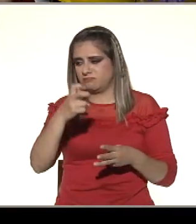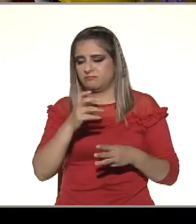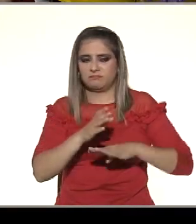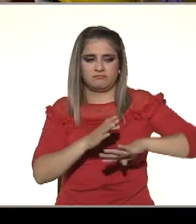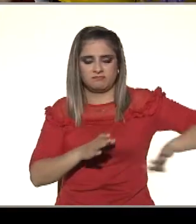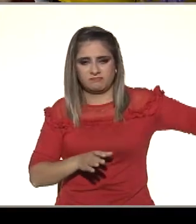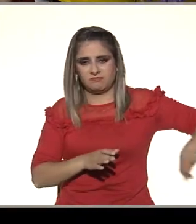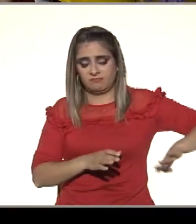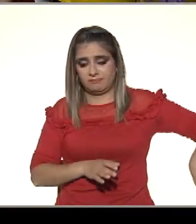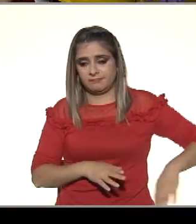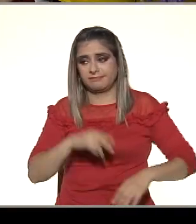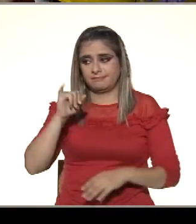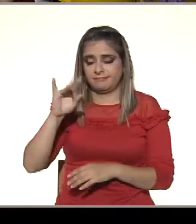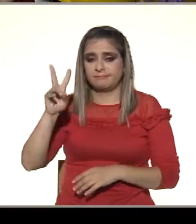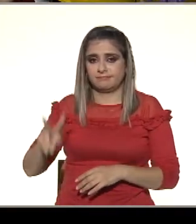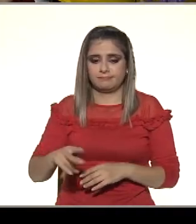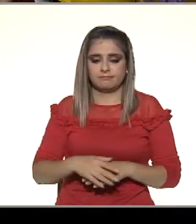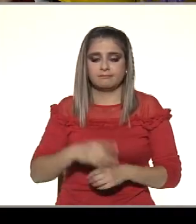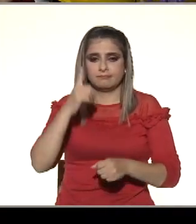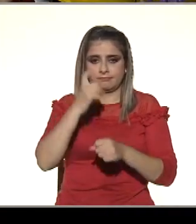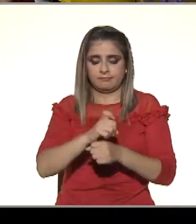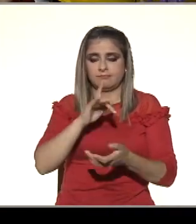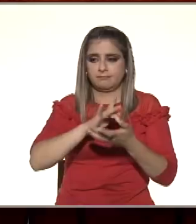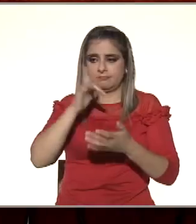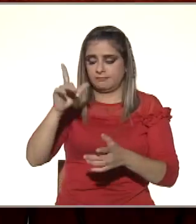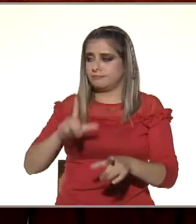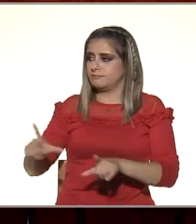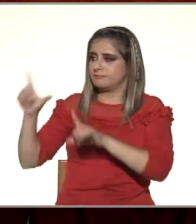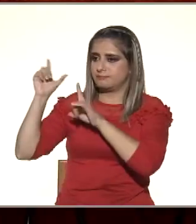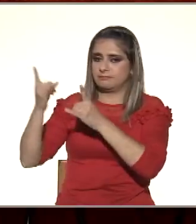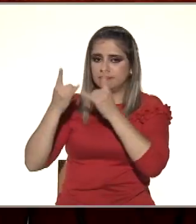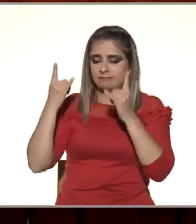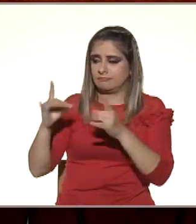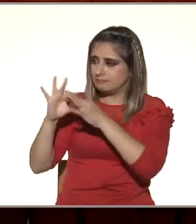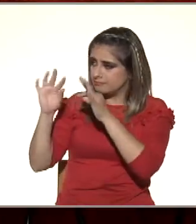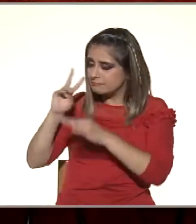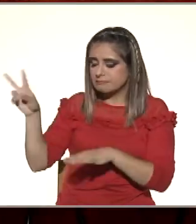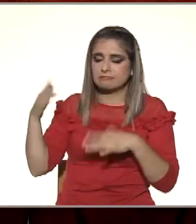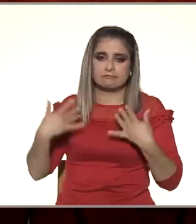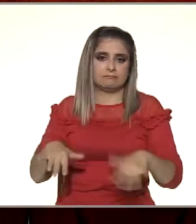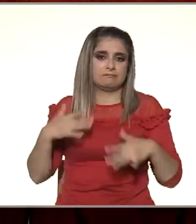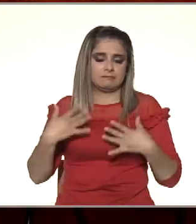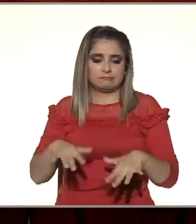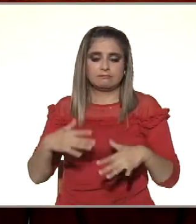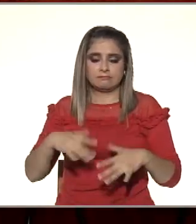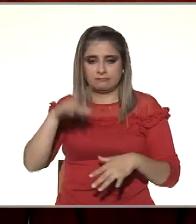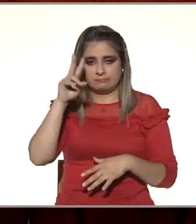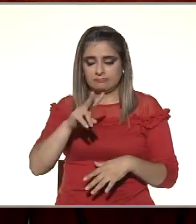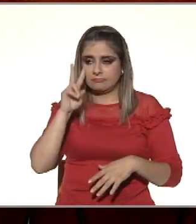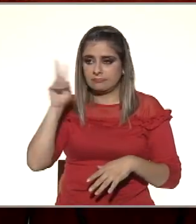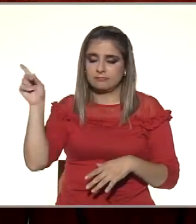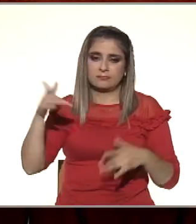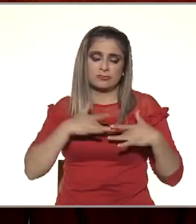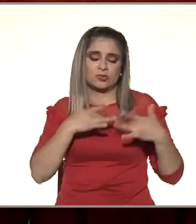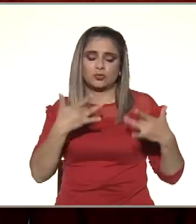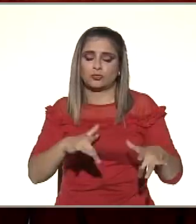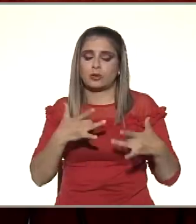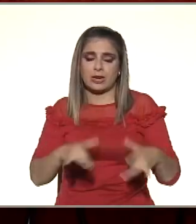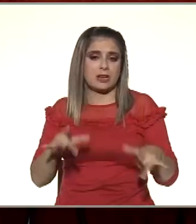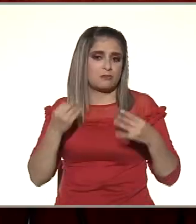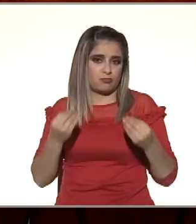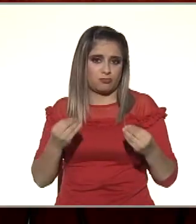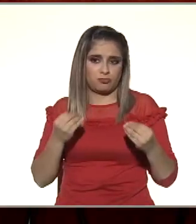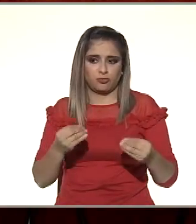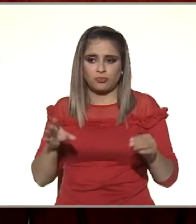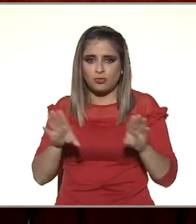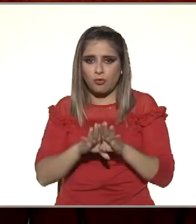Claro, totalmente. Primero, gracias por el testimonio. La verdad es que se ve que fue una situación que le dolió mucho. Es impresionante